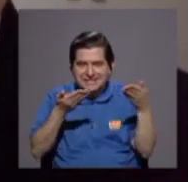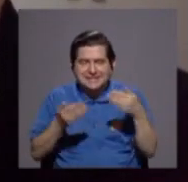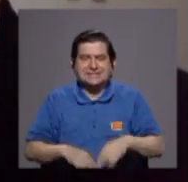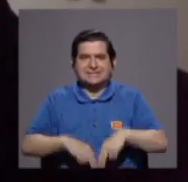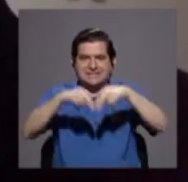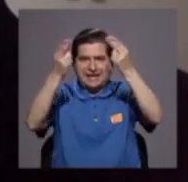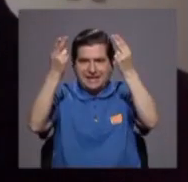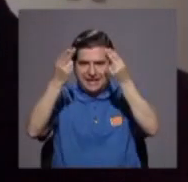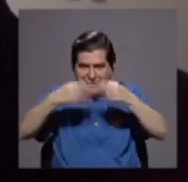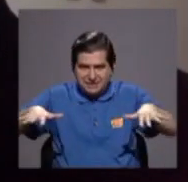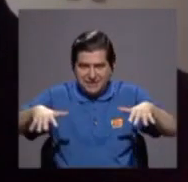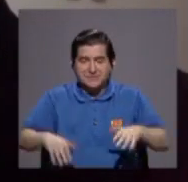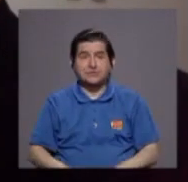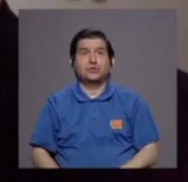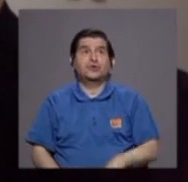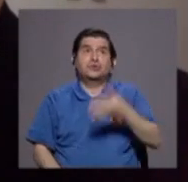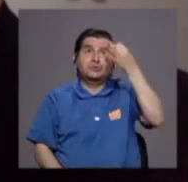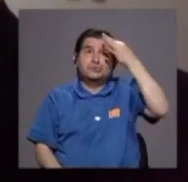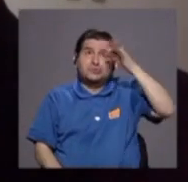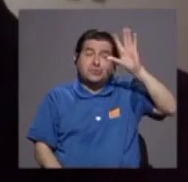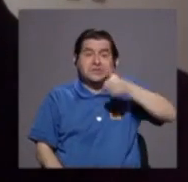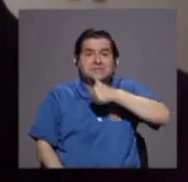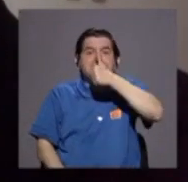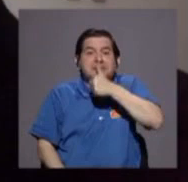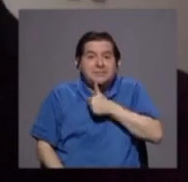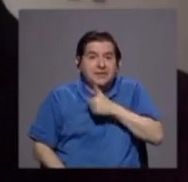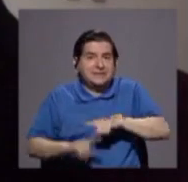que teóricamente son privados, pero que son